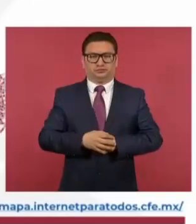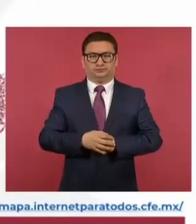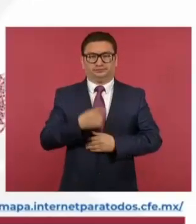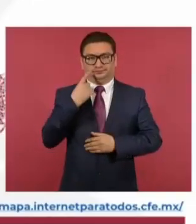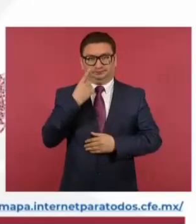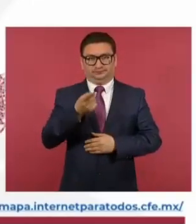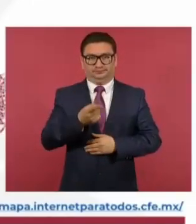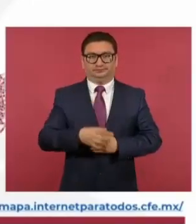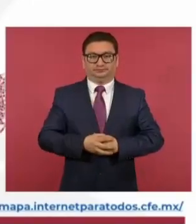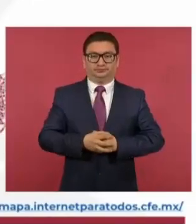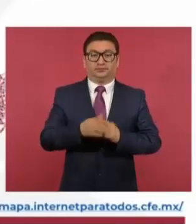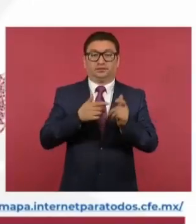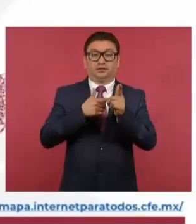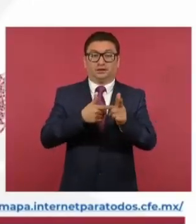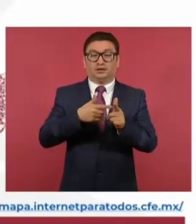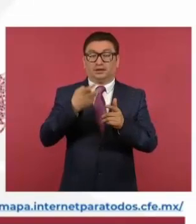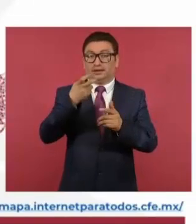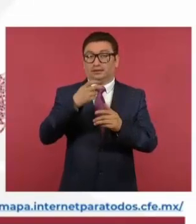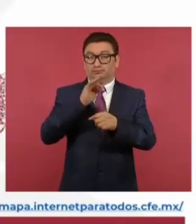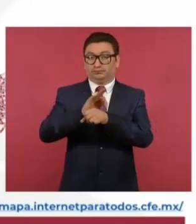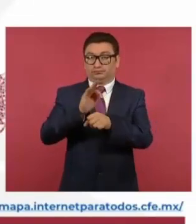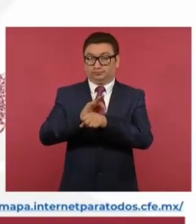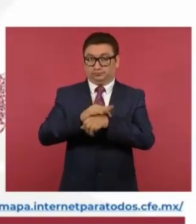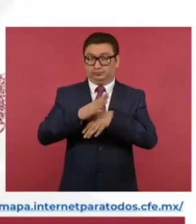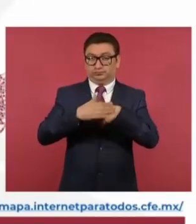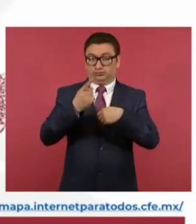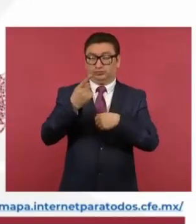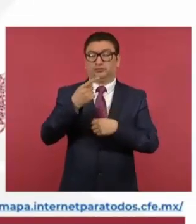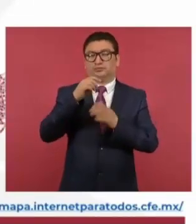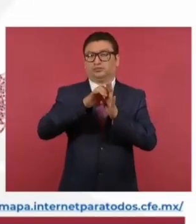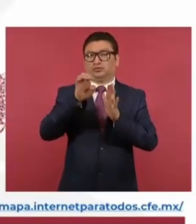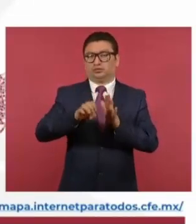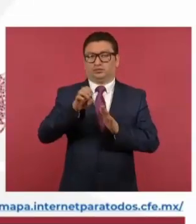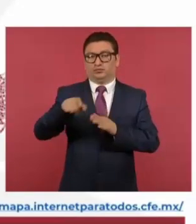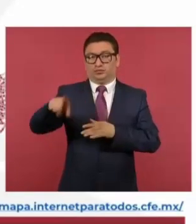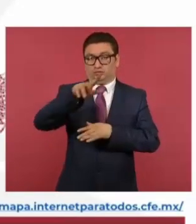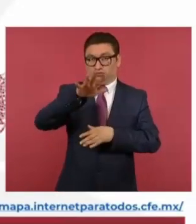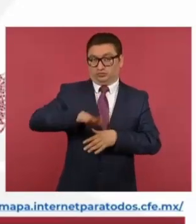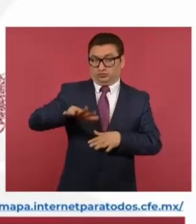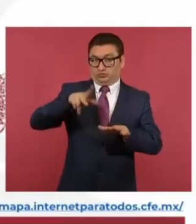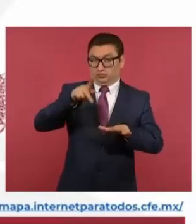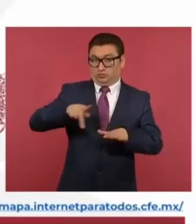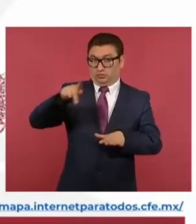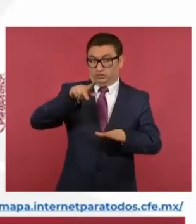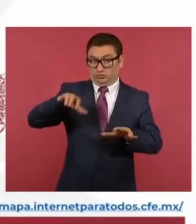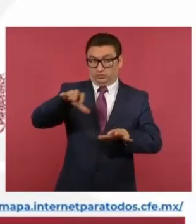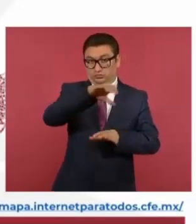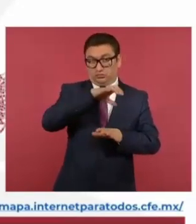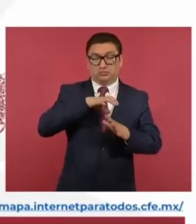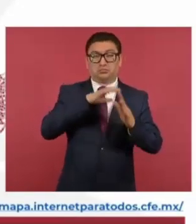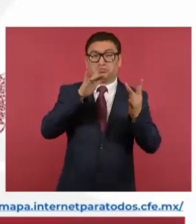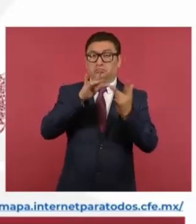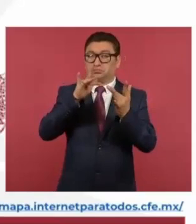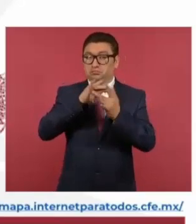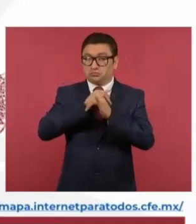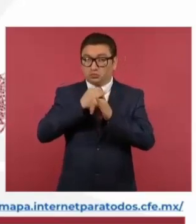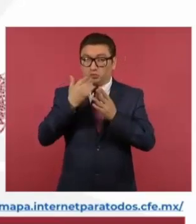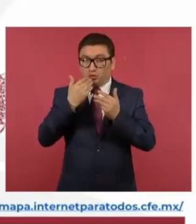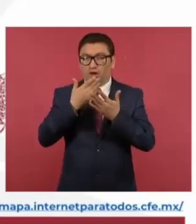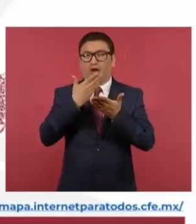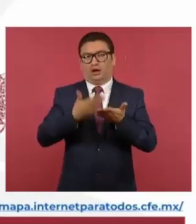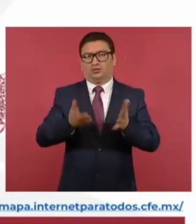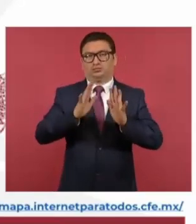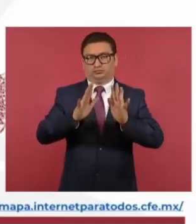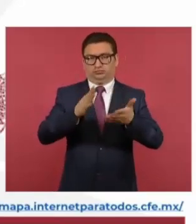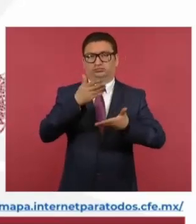acercarse. Y eso les beneficia en varias cosas. Primero, que muchos pueblos no tienen conectividad y a través de este servicio